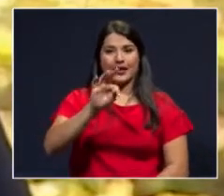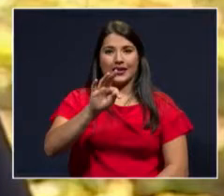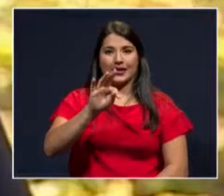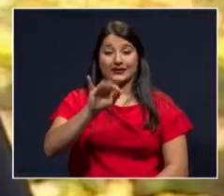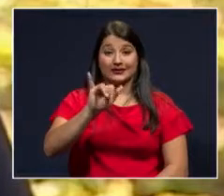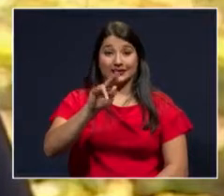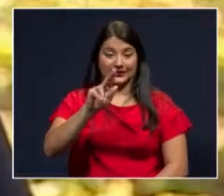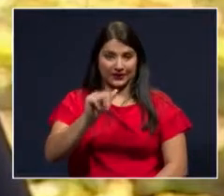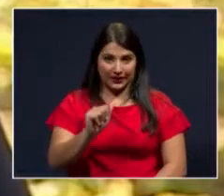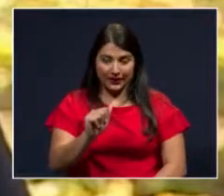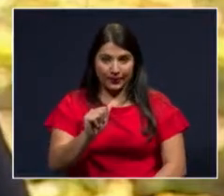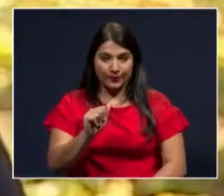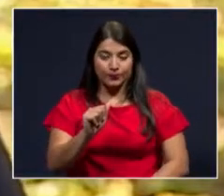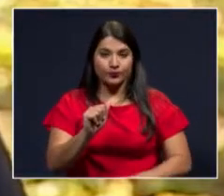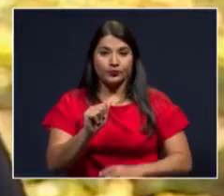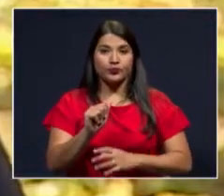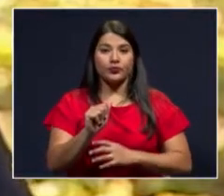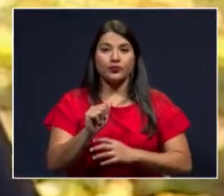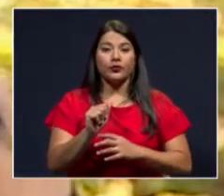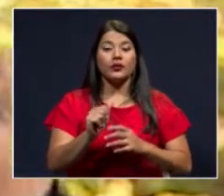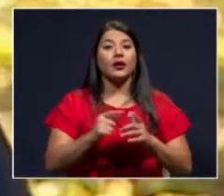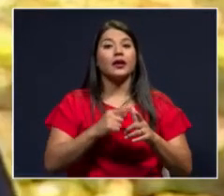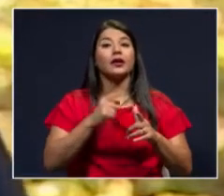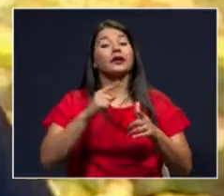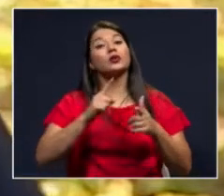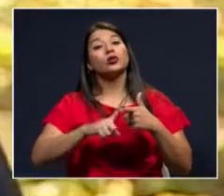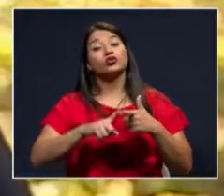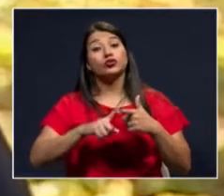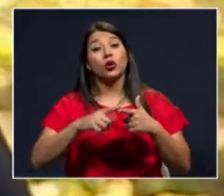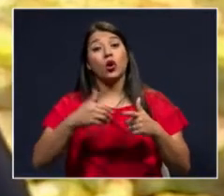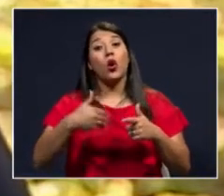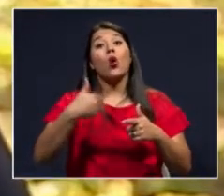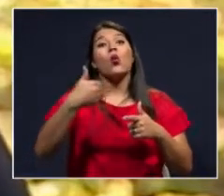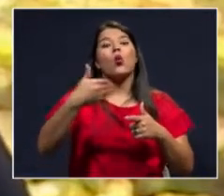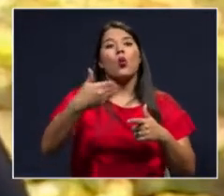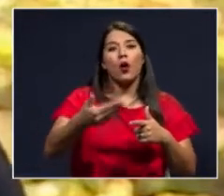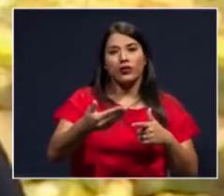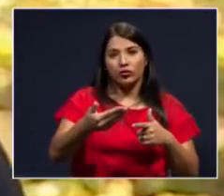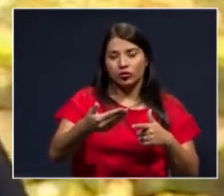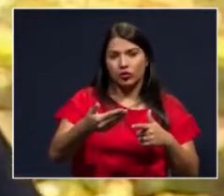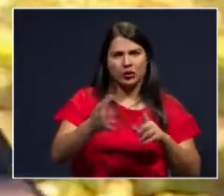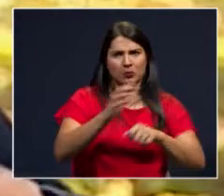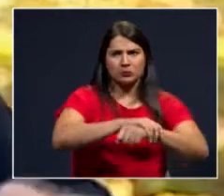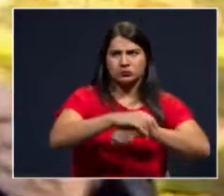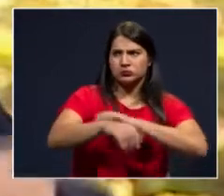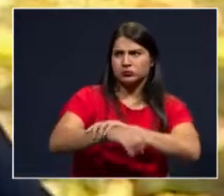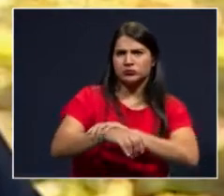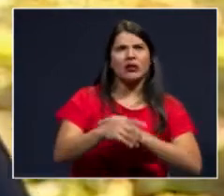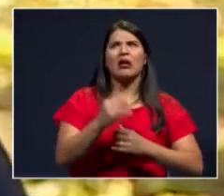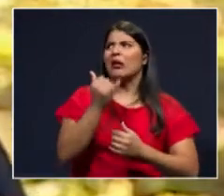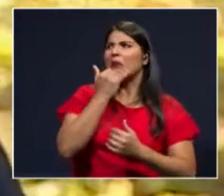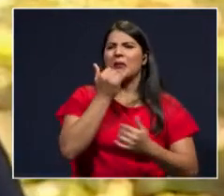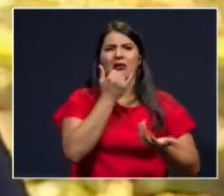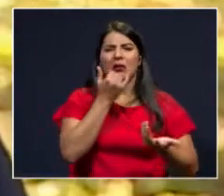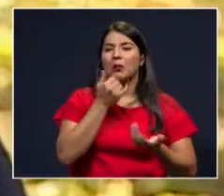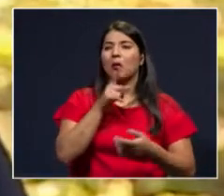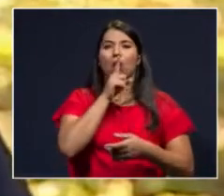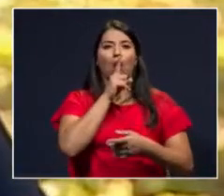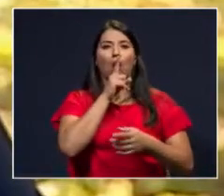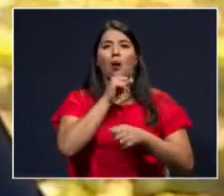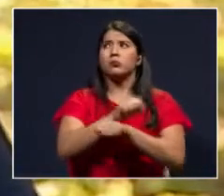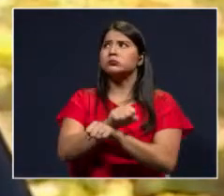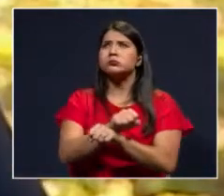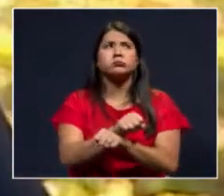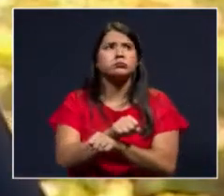momento no se le habían dicho el cargo que tenía. Cuando llegó al Ben Gurión se le dijo: usted está siendo arrestada por un delito